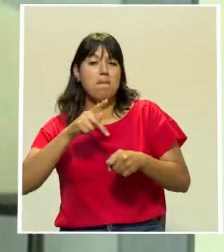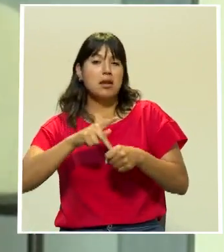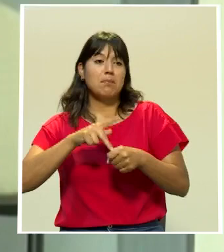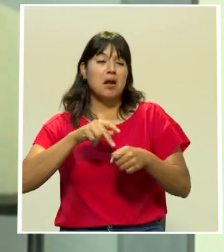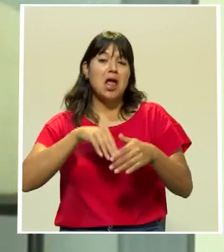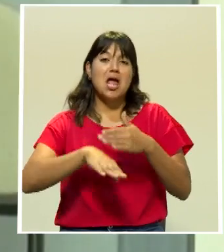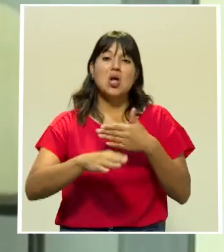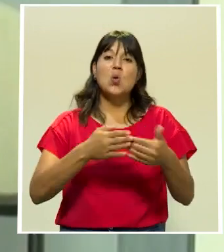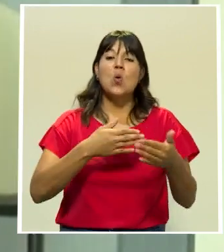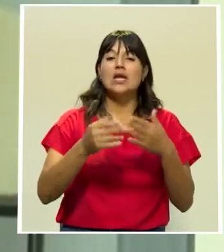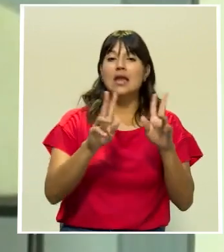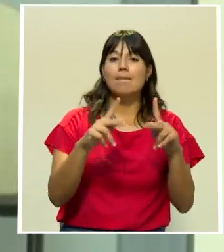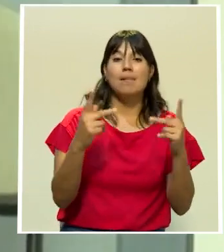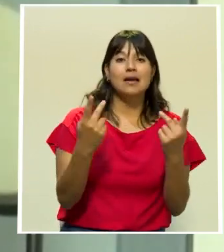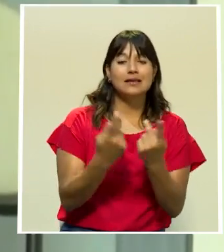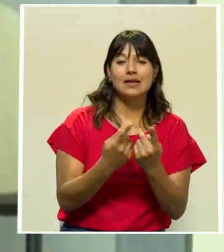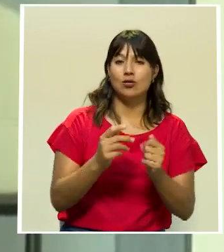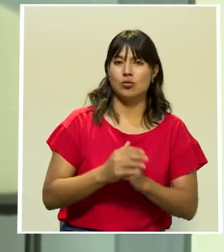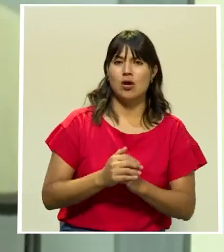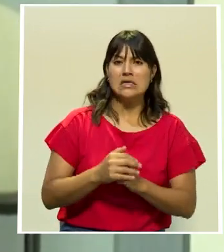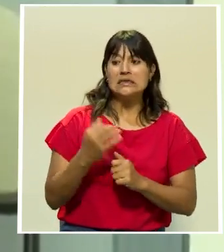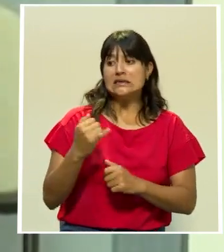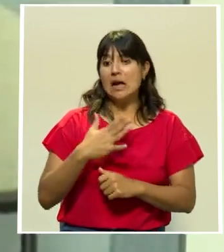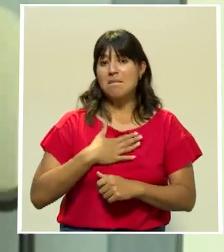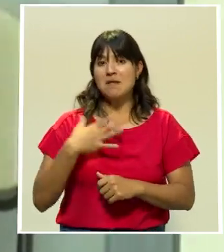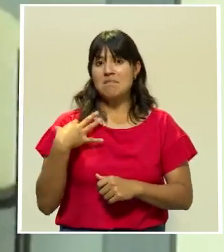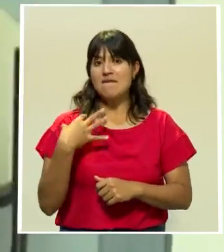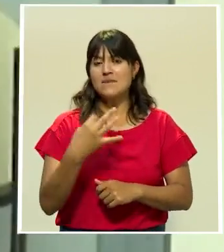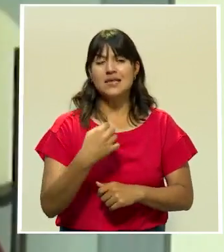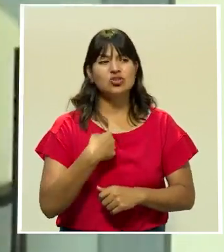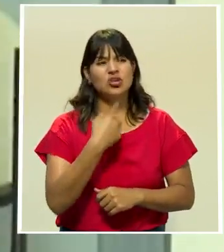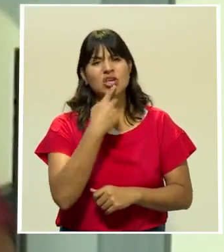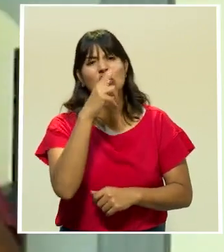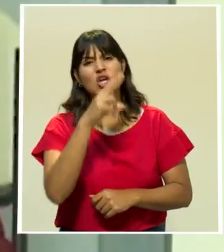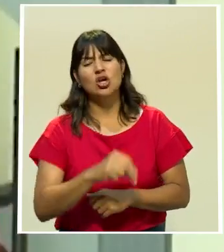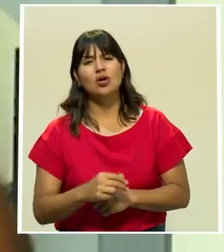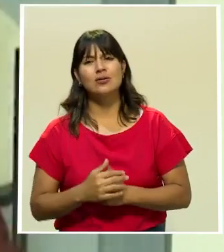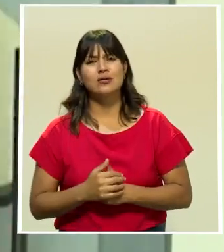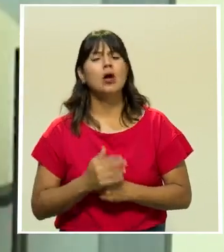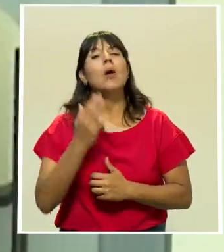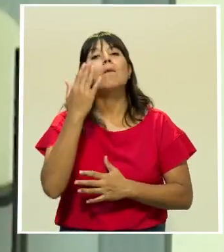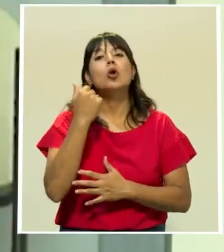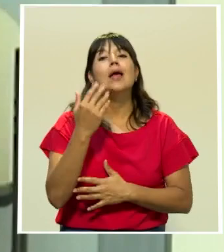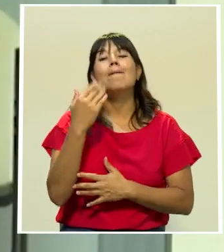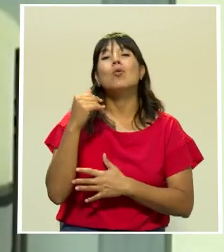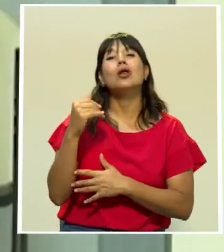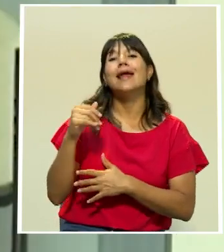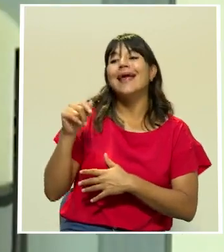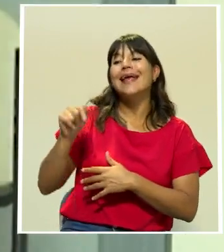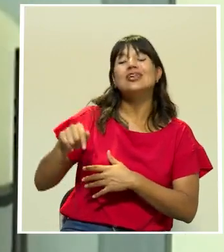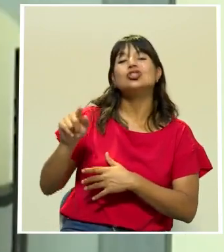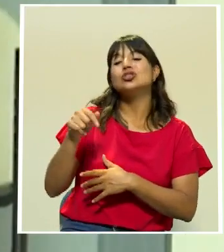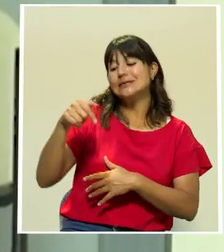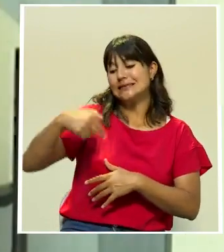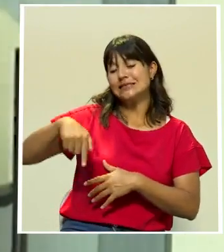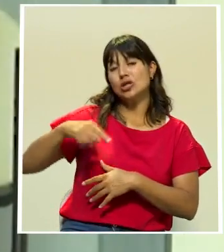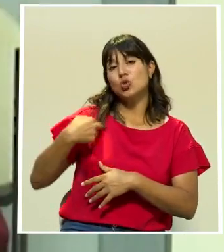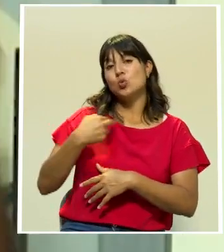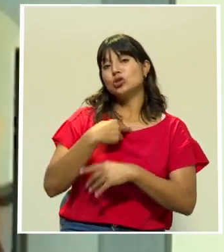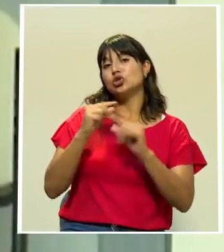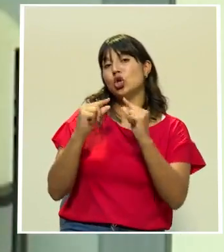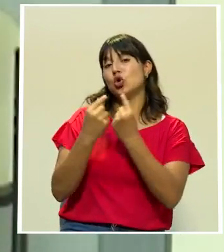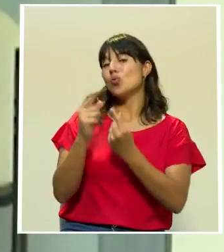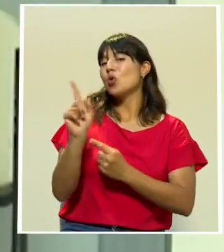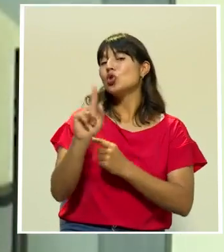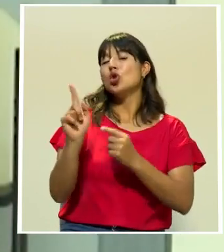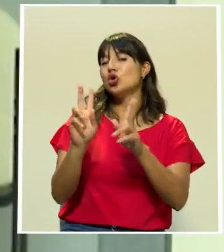Ajuela que encabece el siguiente grupo, le he dicho no, durante esté yo en esta lucha. ¿Por qué? Porque aquí el movimiento nuestro es un partido y por respeto